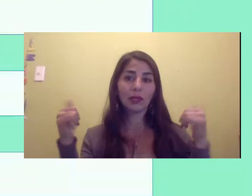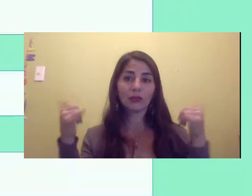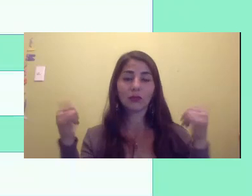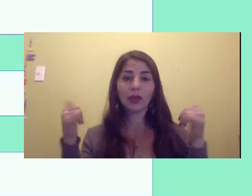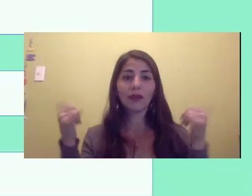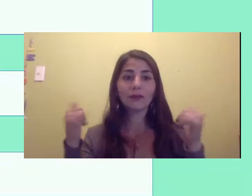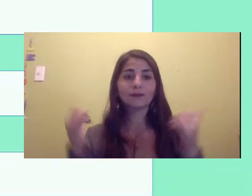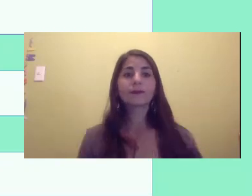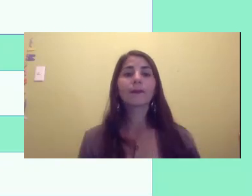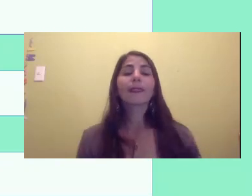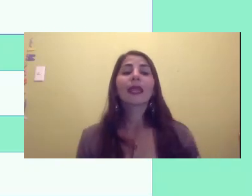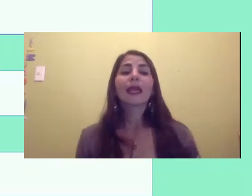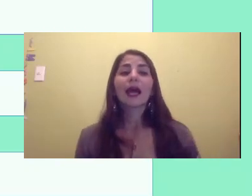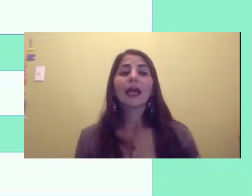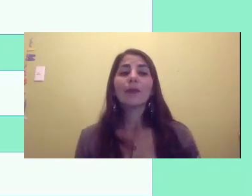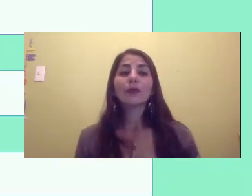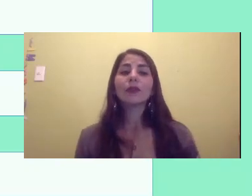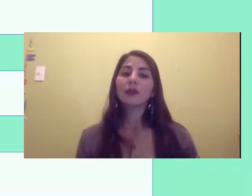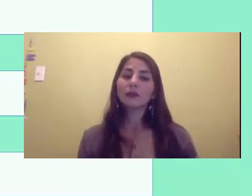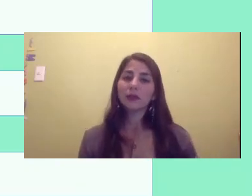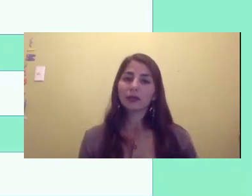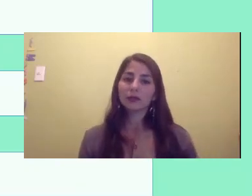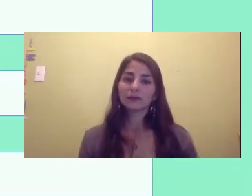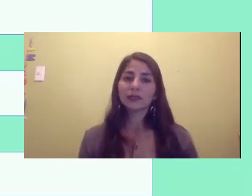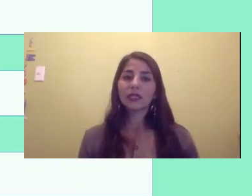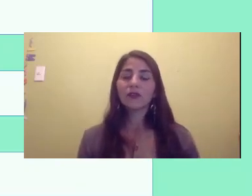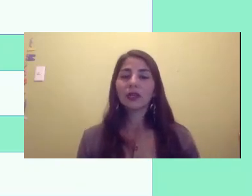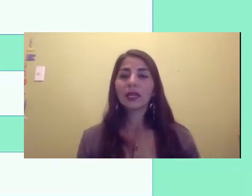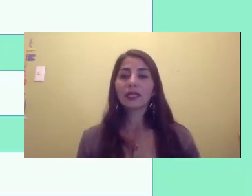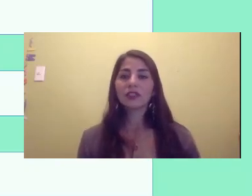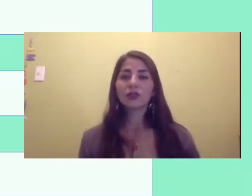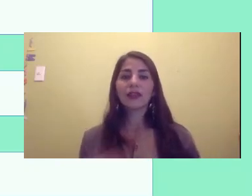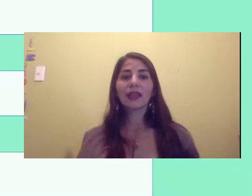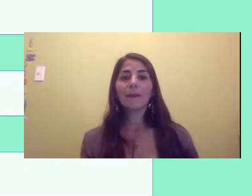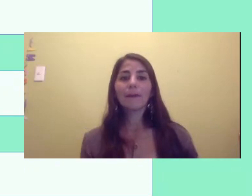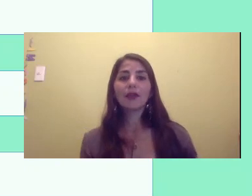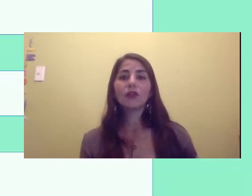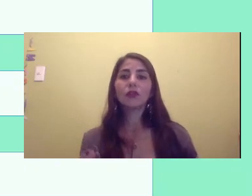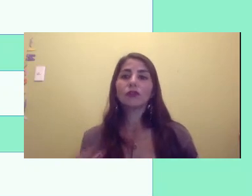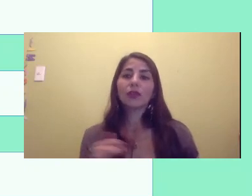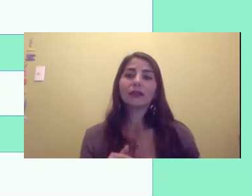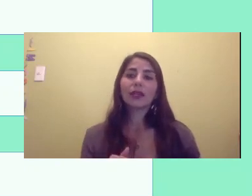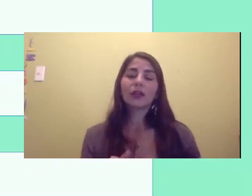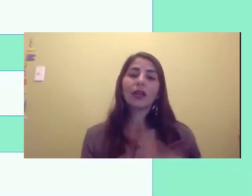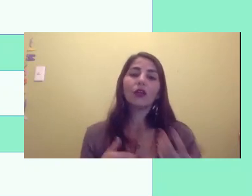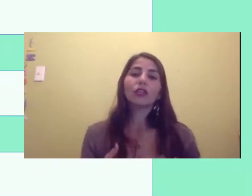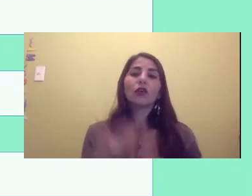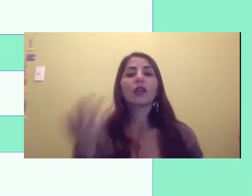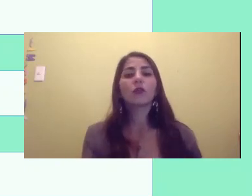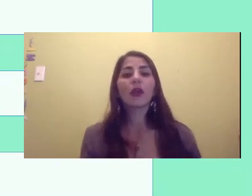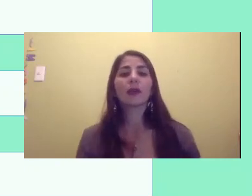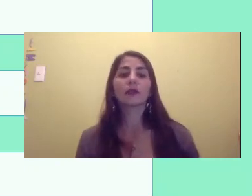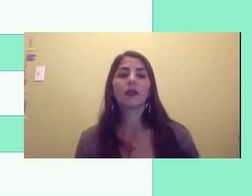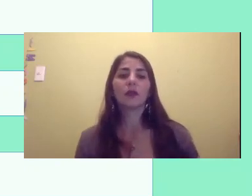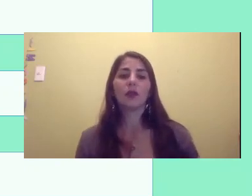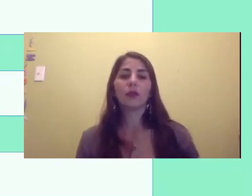de movimiento en vaivén. El punto de contacto se refiere a qué zona de la mano contacta con la otra